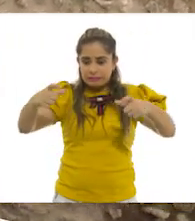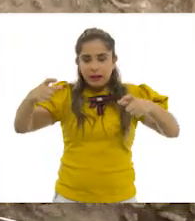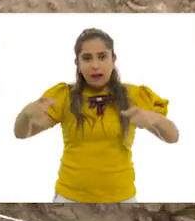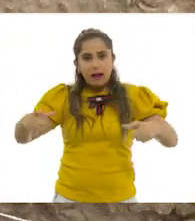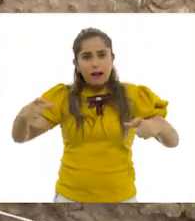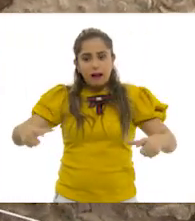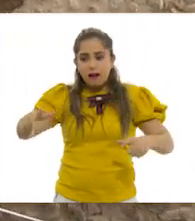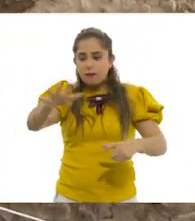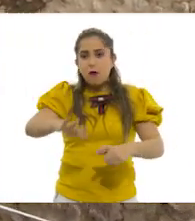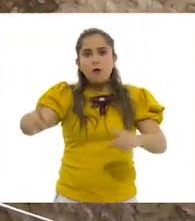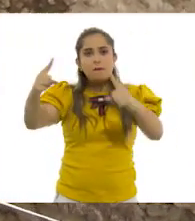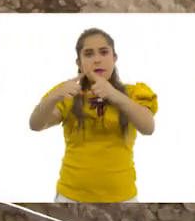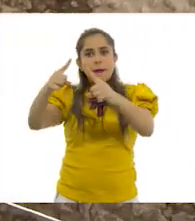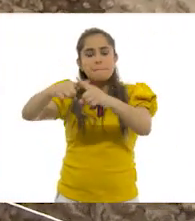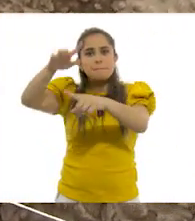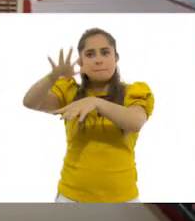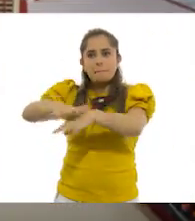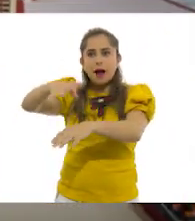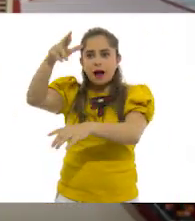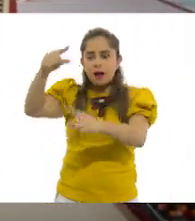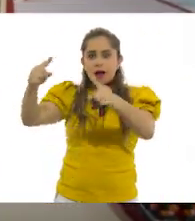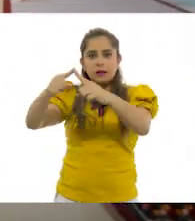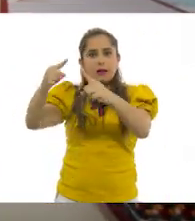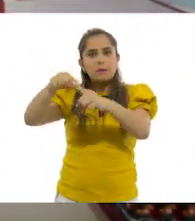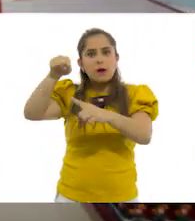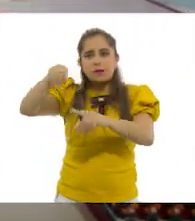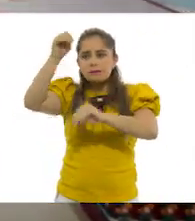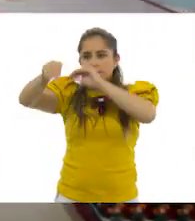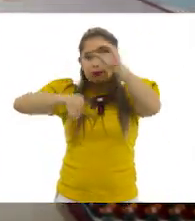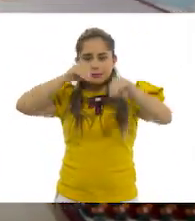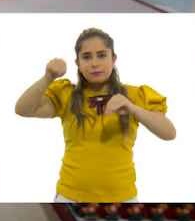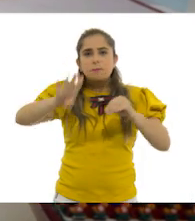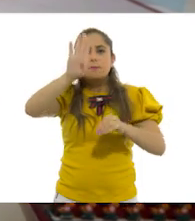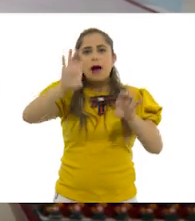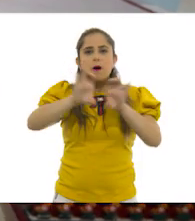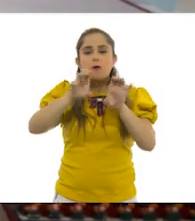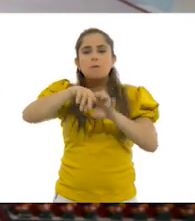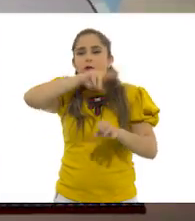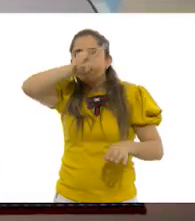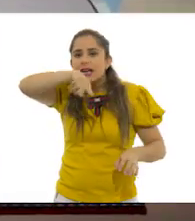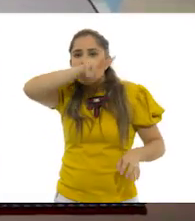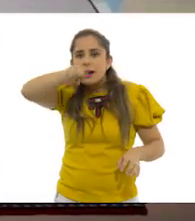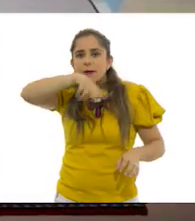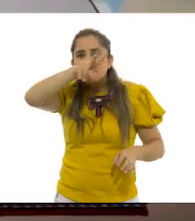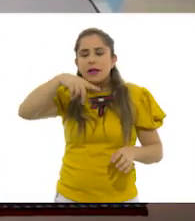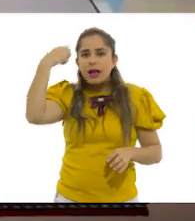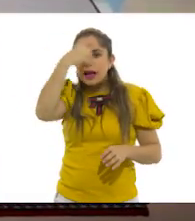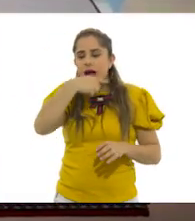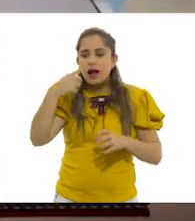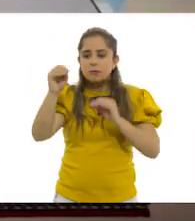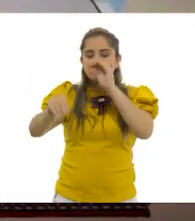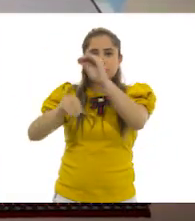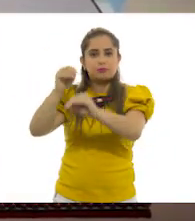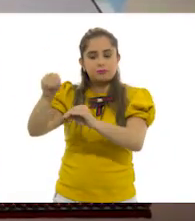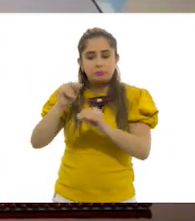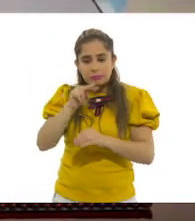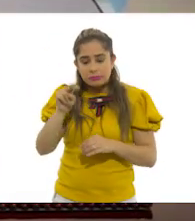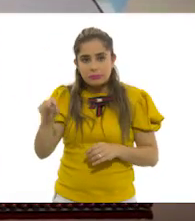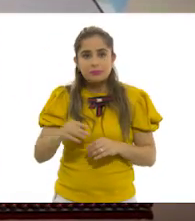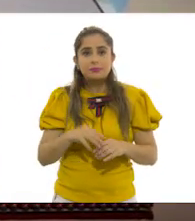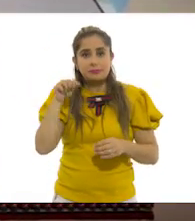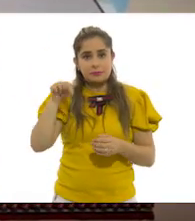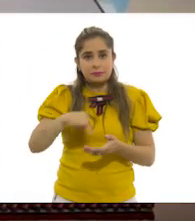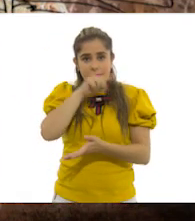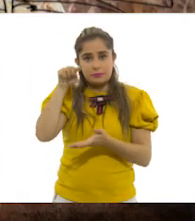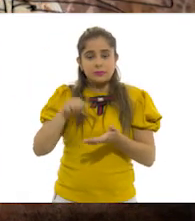el templo, cuya estructura habría emulado la figura de una serpiente. Era el espacio en el que se